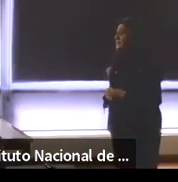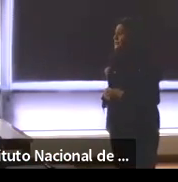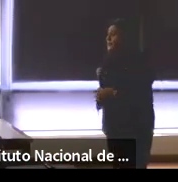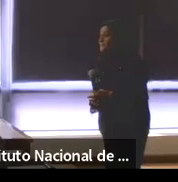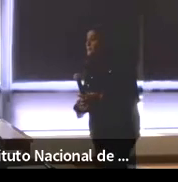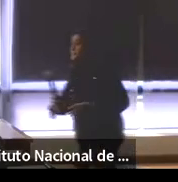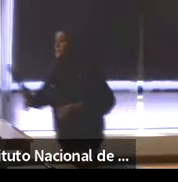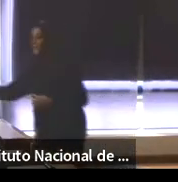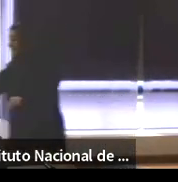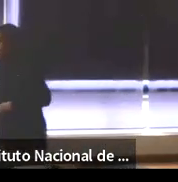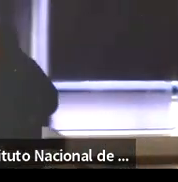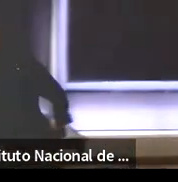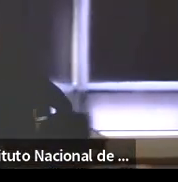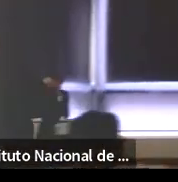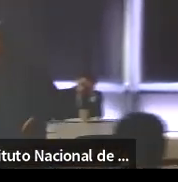sí doctora